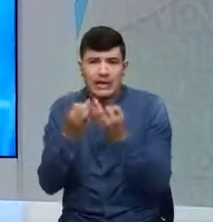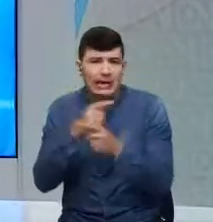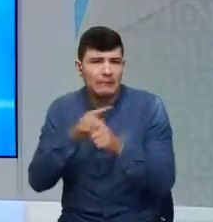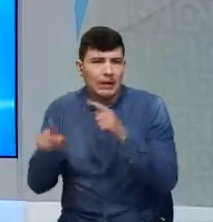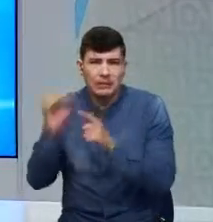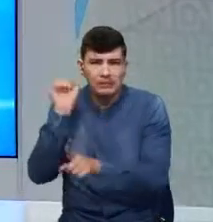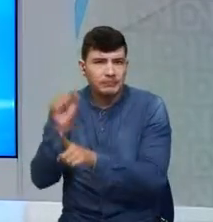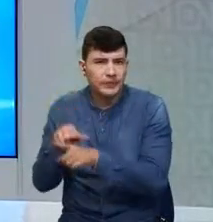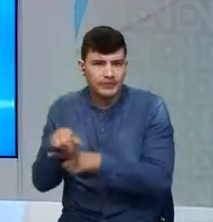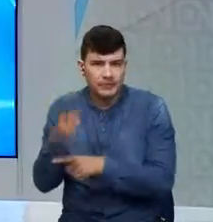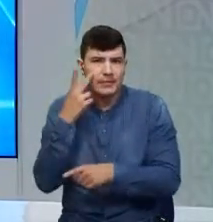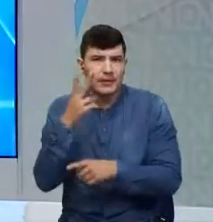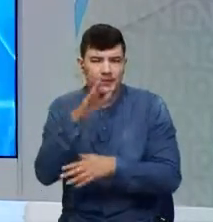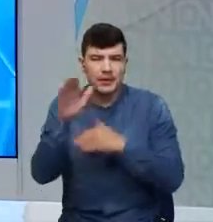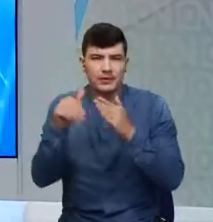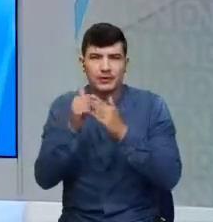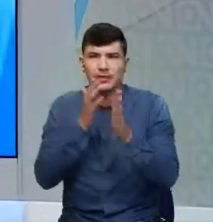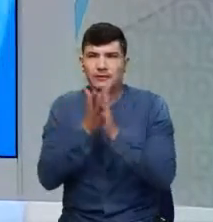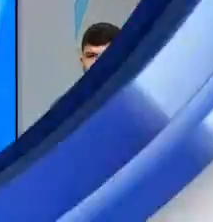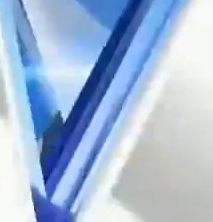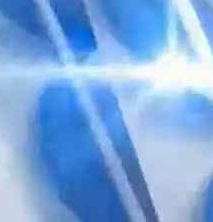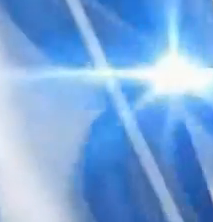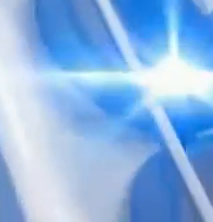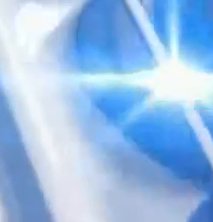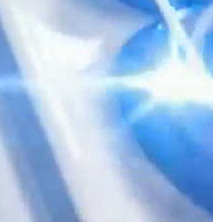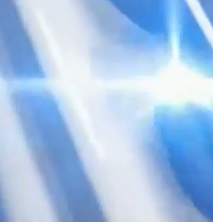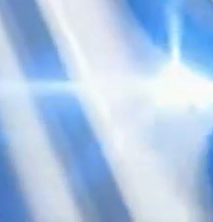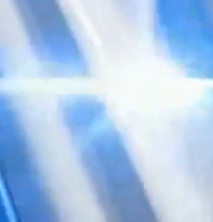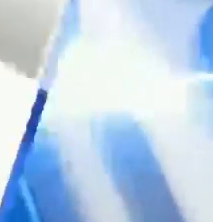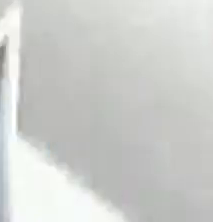detalles se tienen sobre esta lamentable situación?